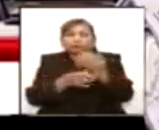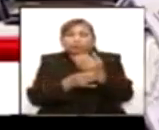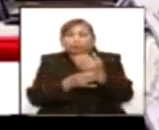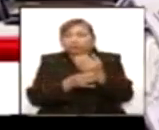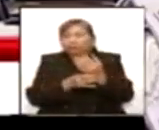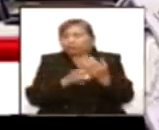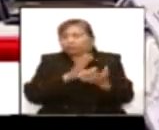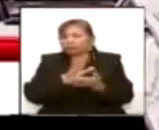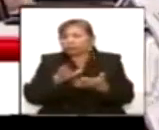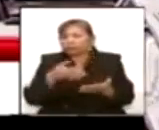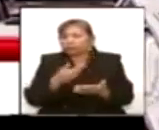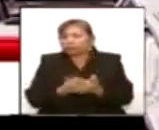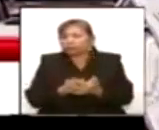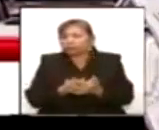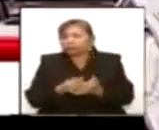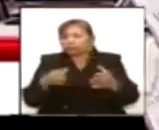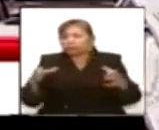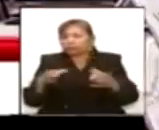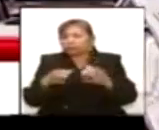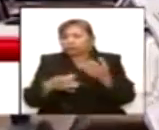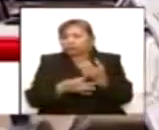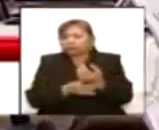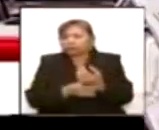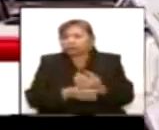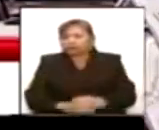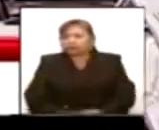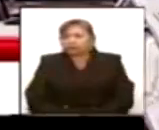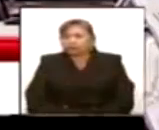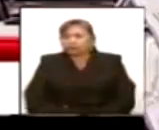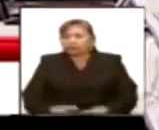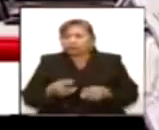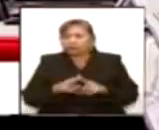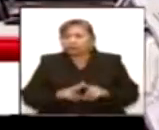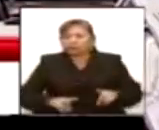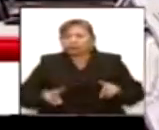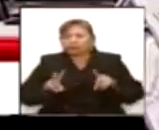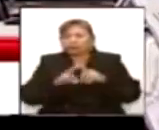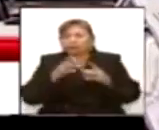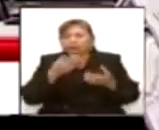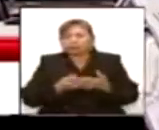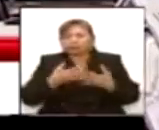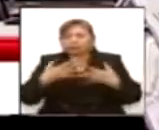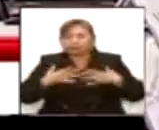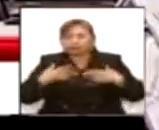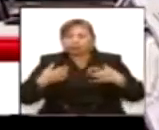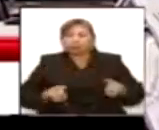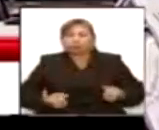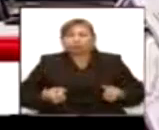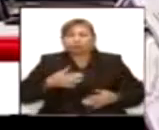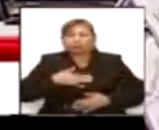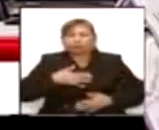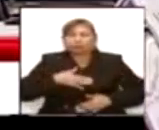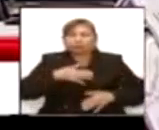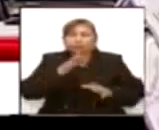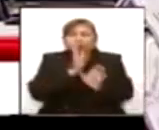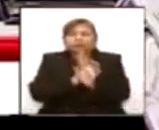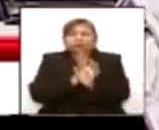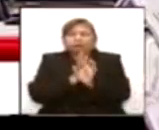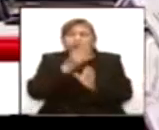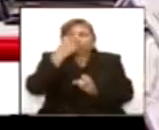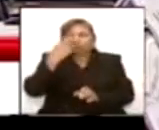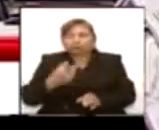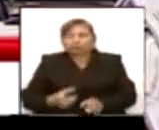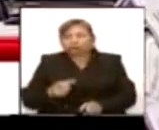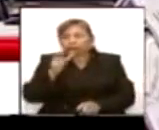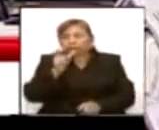es todo. Pedir una junta médica que valore el caso de la salud física y la salud psicológica. Eso